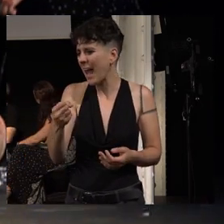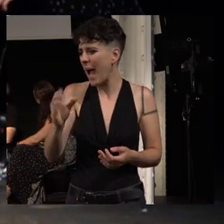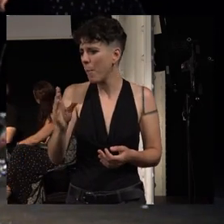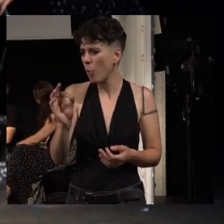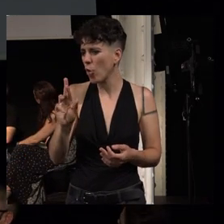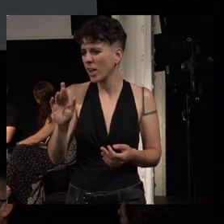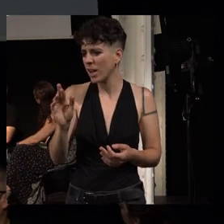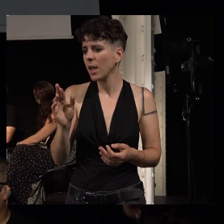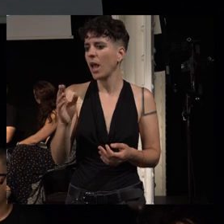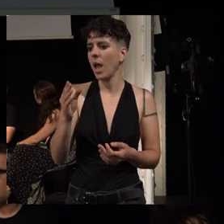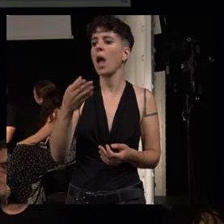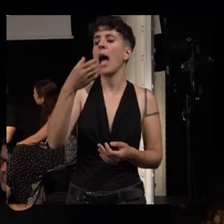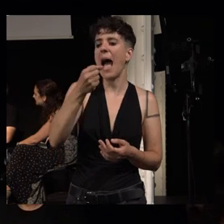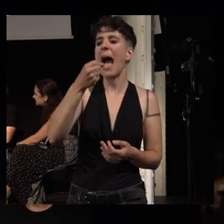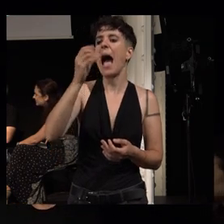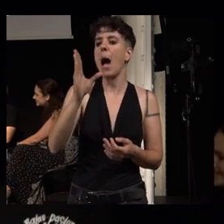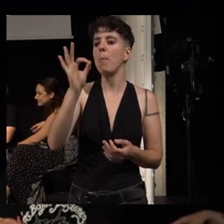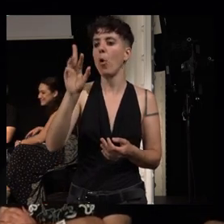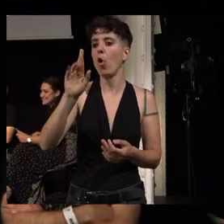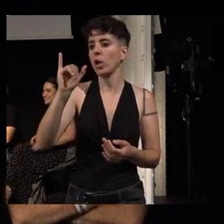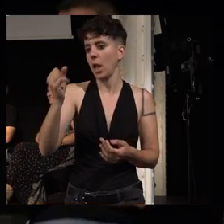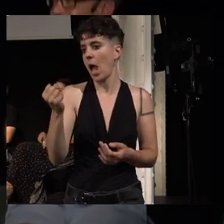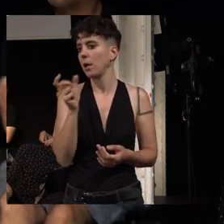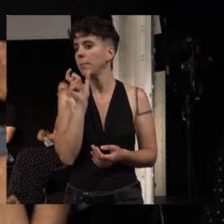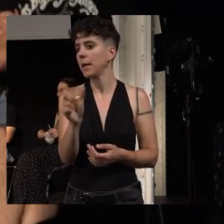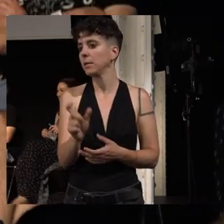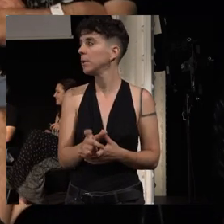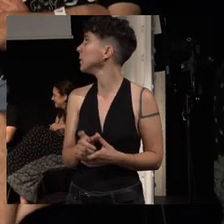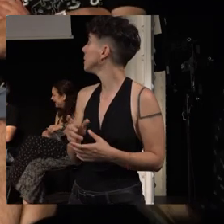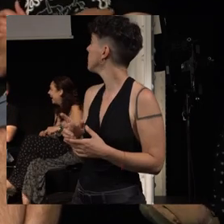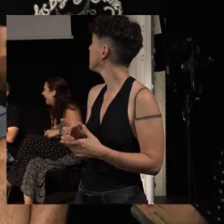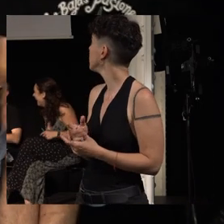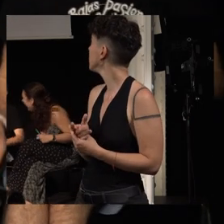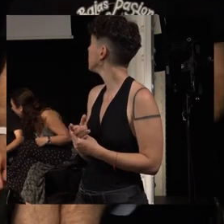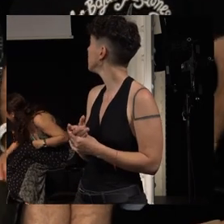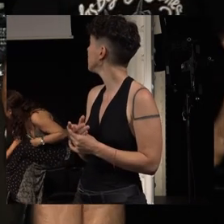de la razón, ¿no? En cualquier caso... no sé si lo he aclarado.